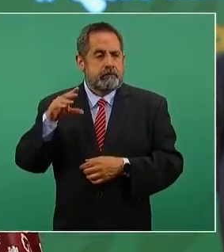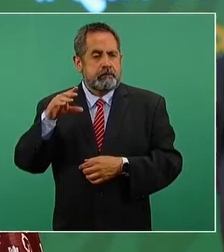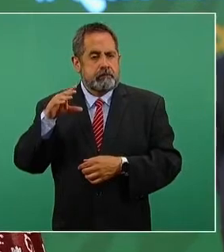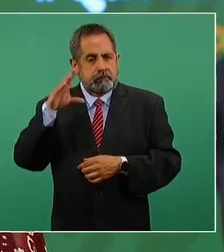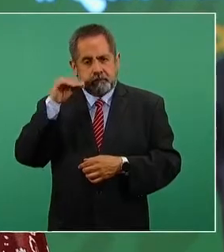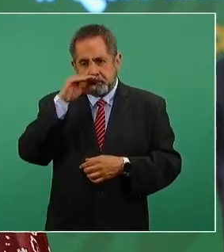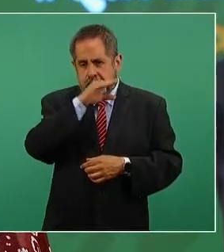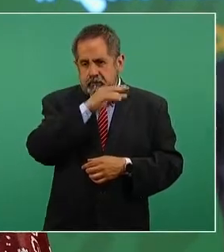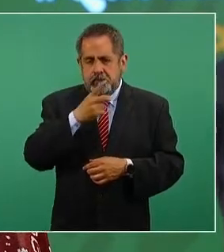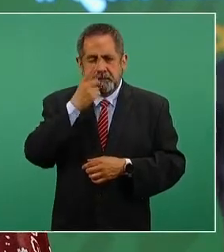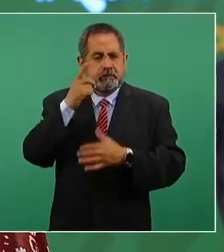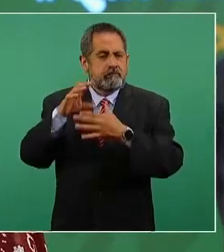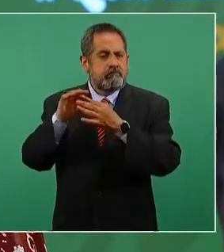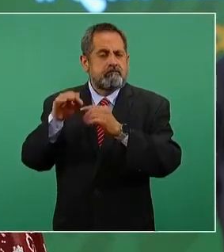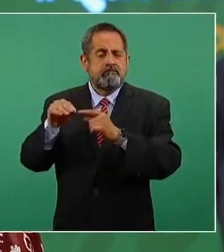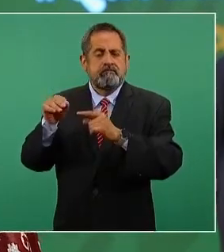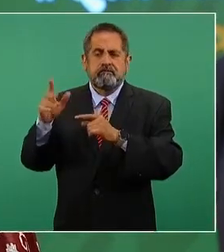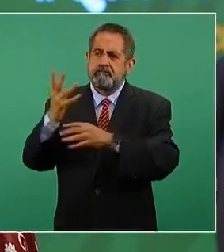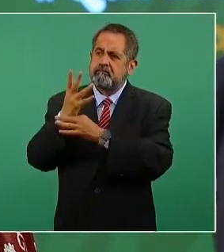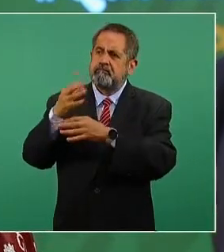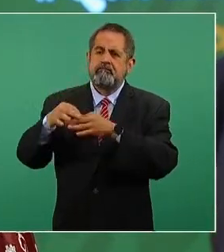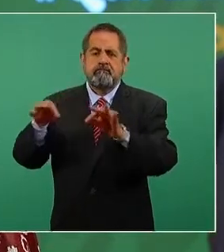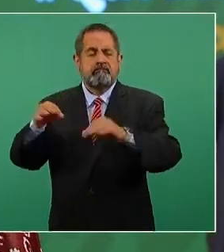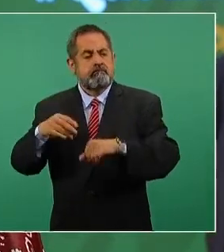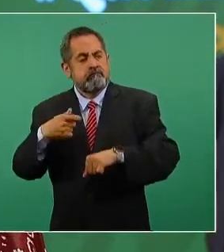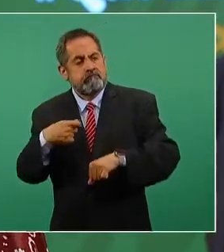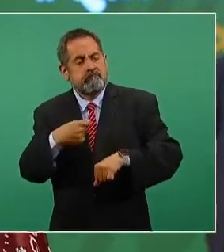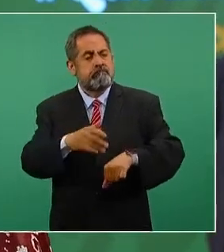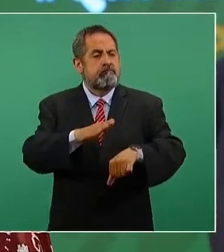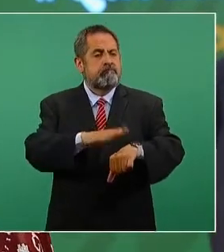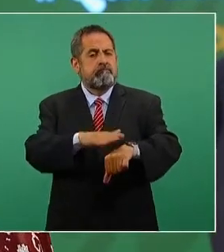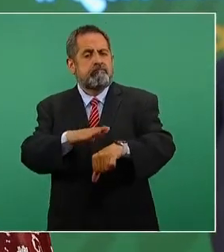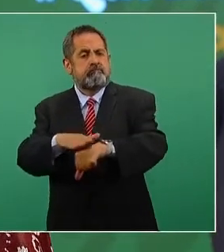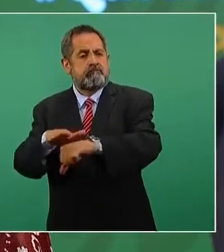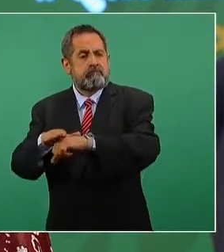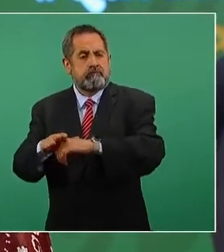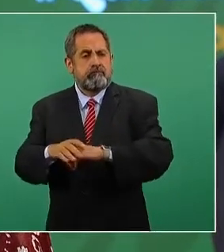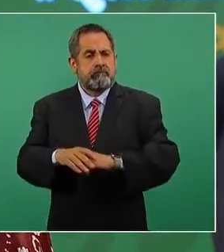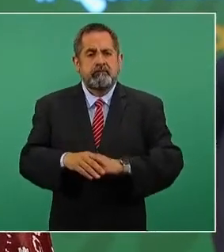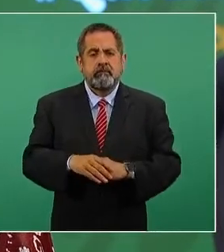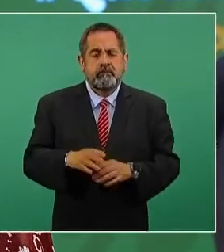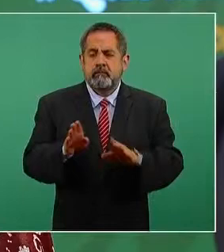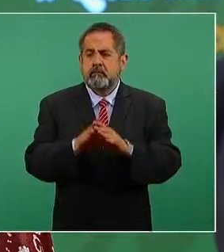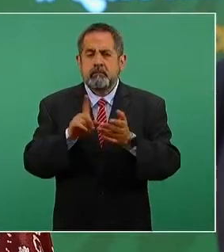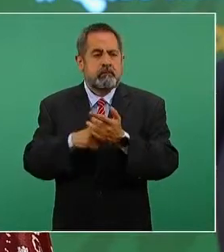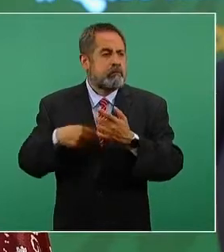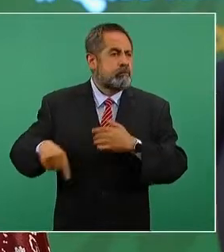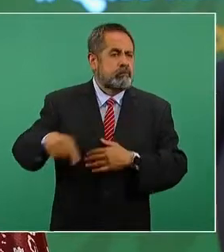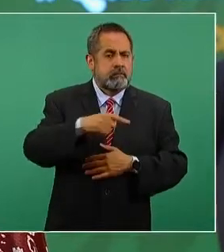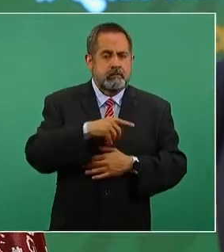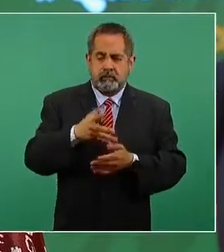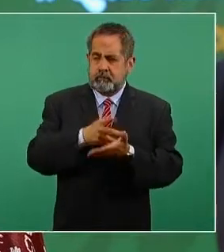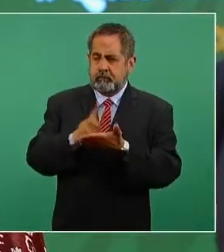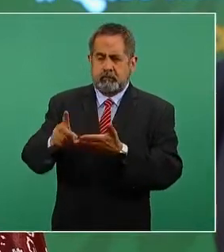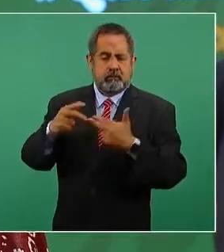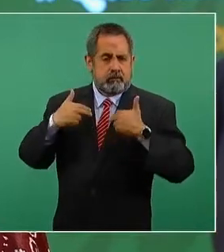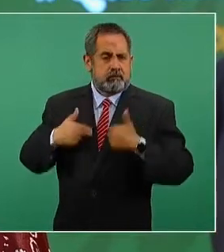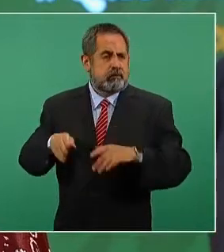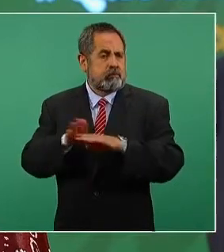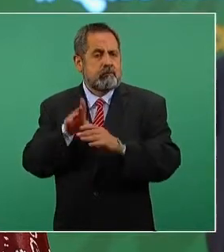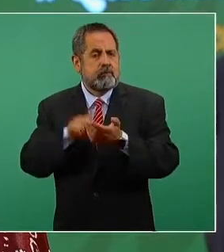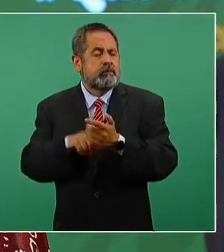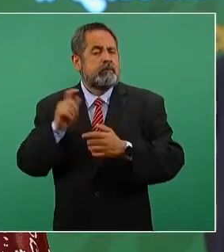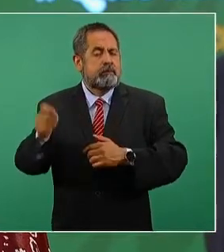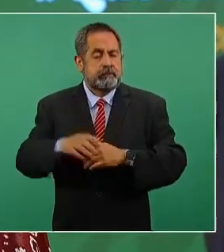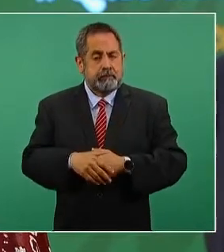Al hacer un llamado para el arraigo de los derechos humanos.